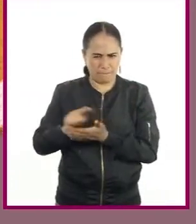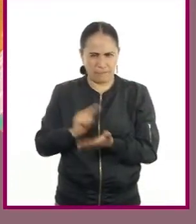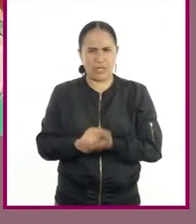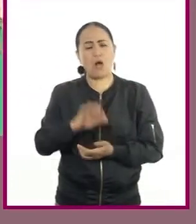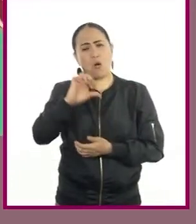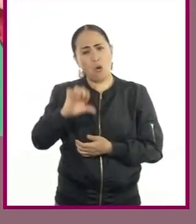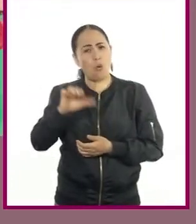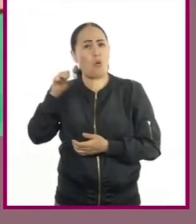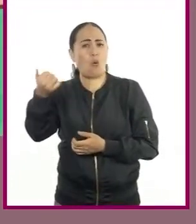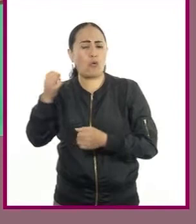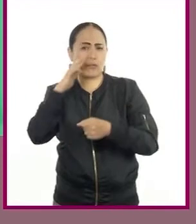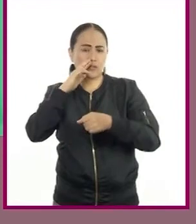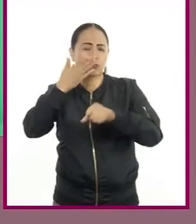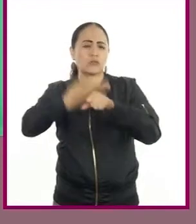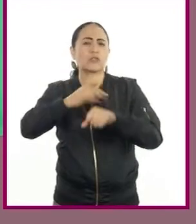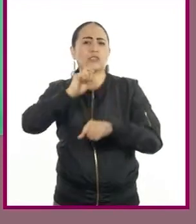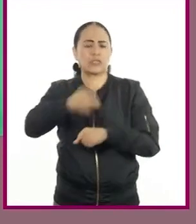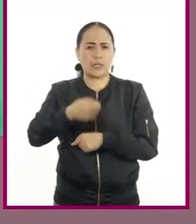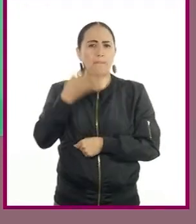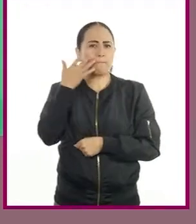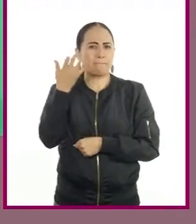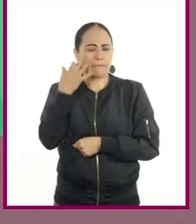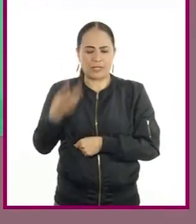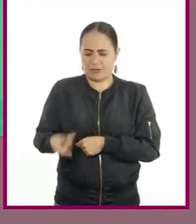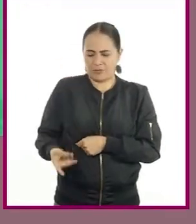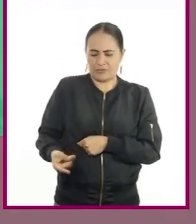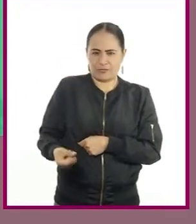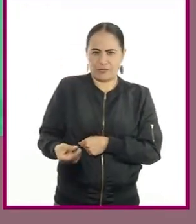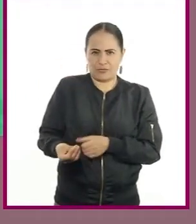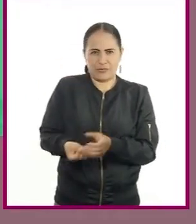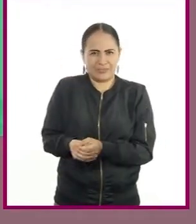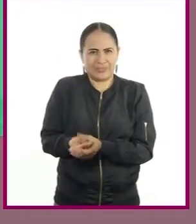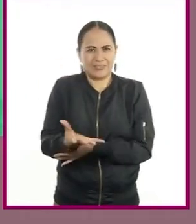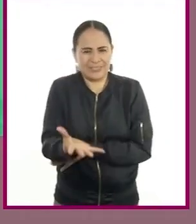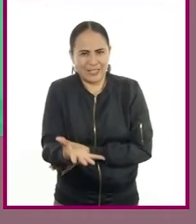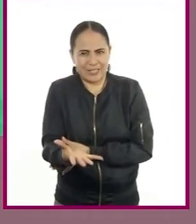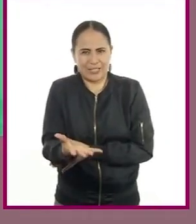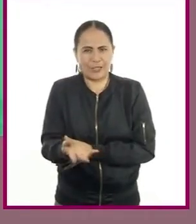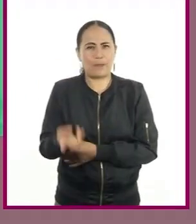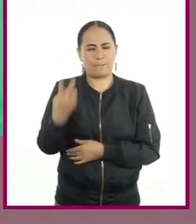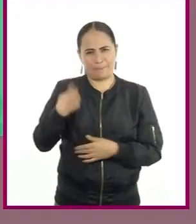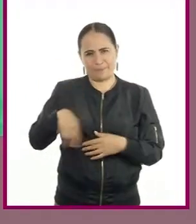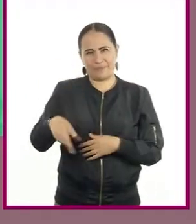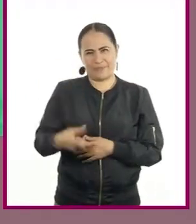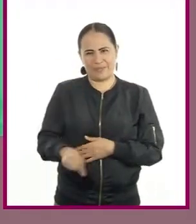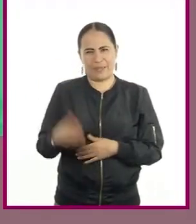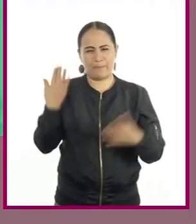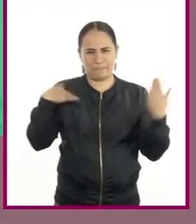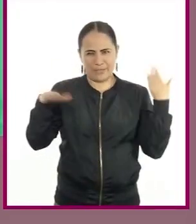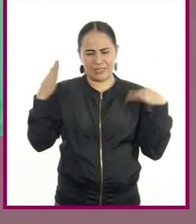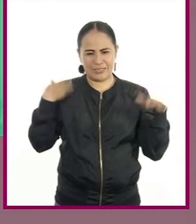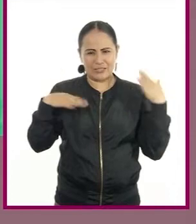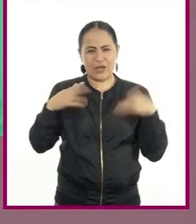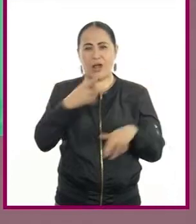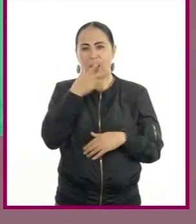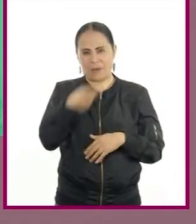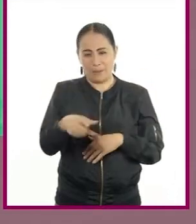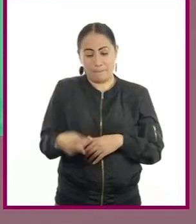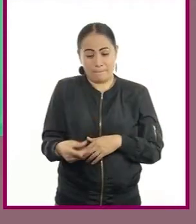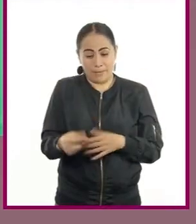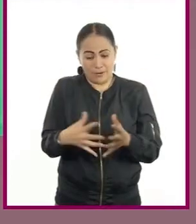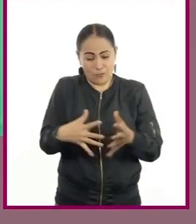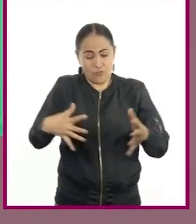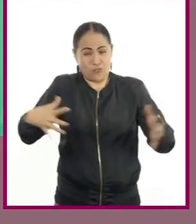responsabilidades consiste en sacar a pasear a Rufo, la mascota de la familia. Rufo es un perro grande y peludo al